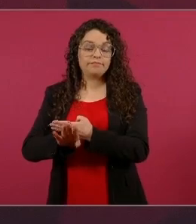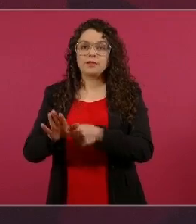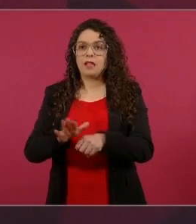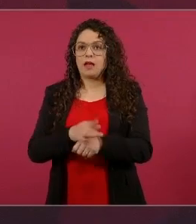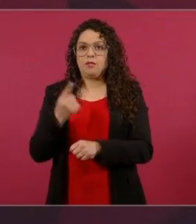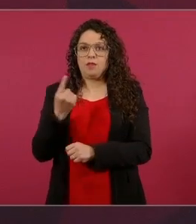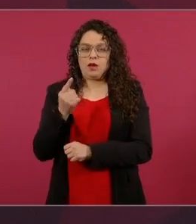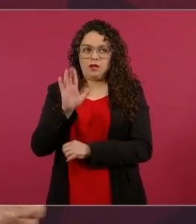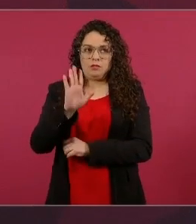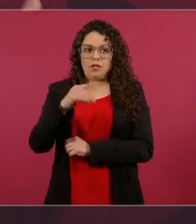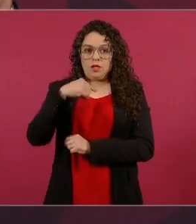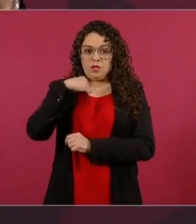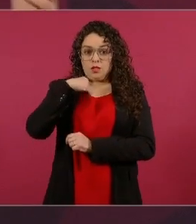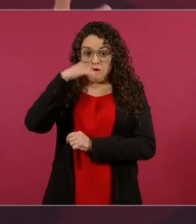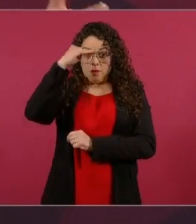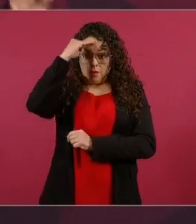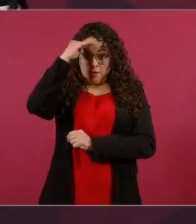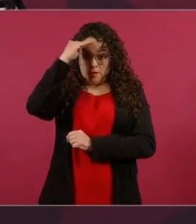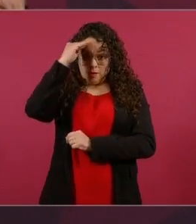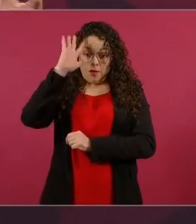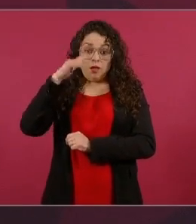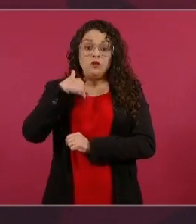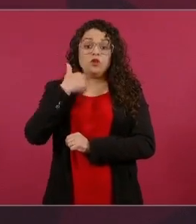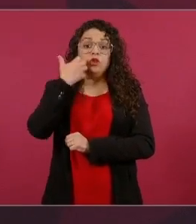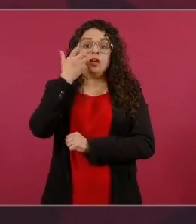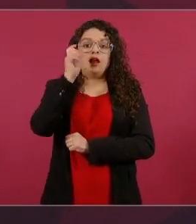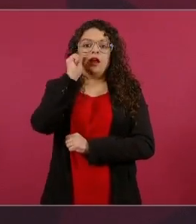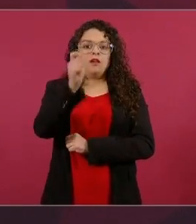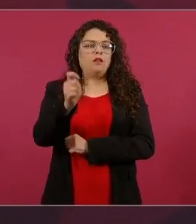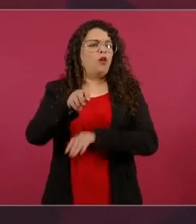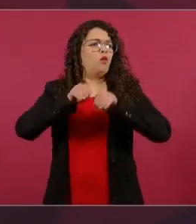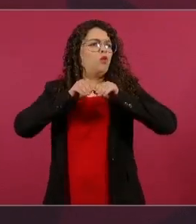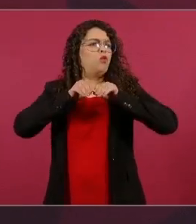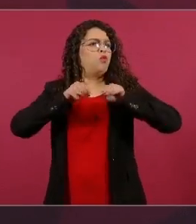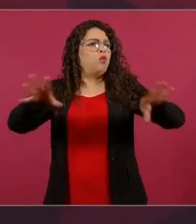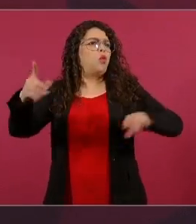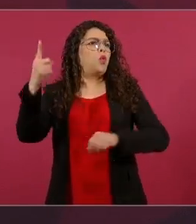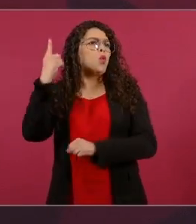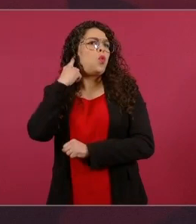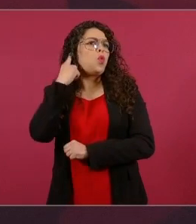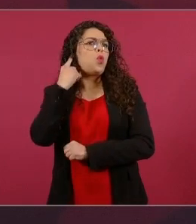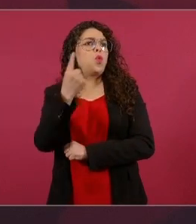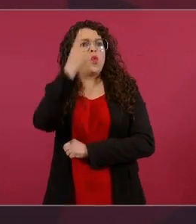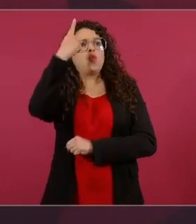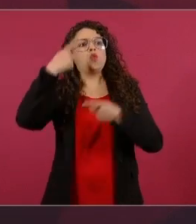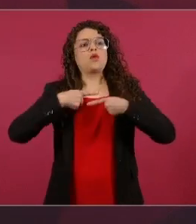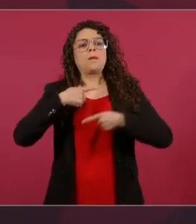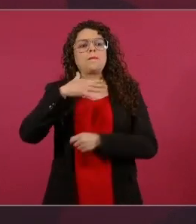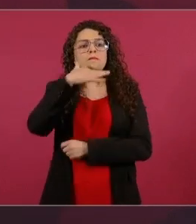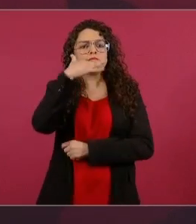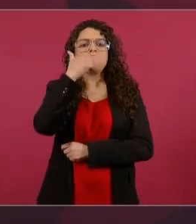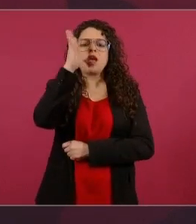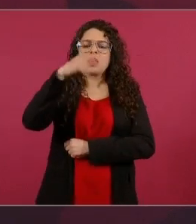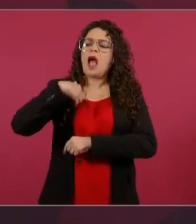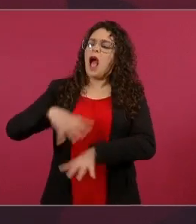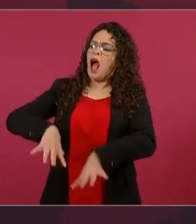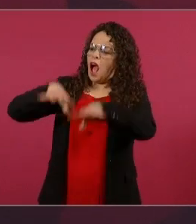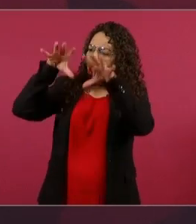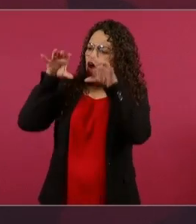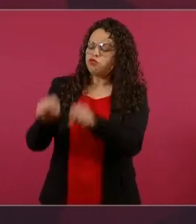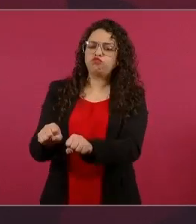propósito hacer un escándalo No ya se detuvo a un corrupto